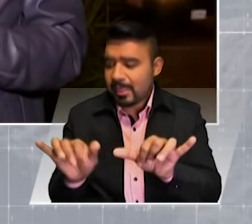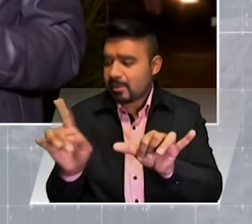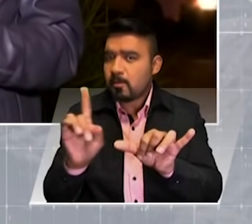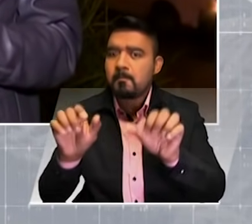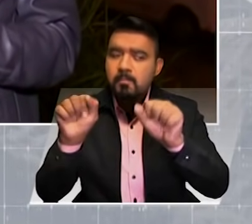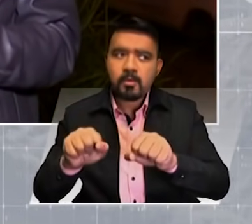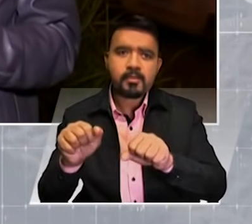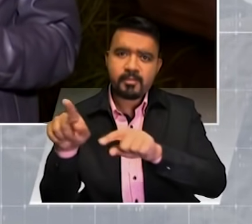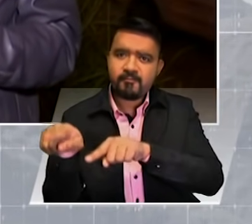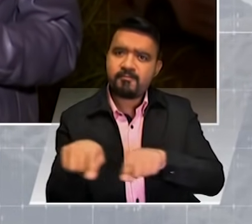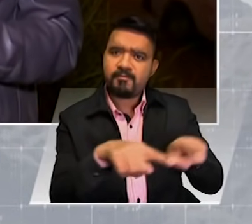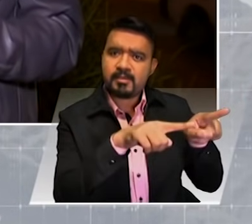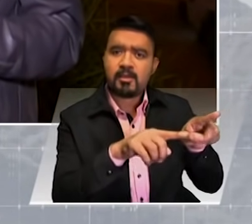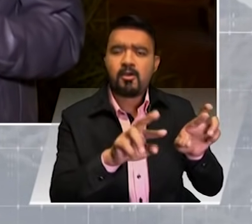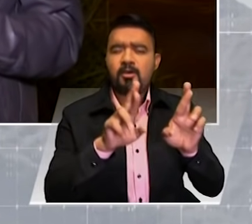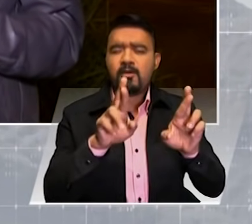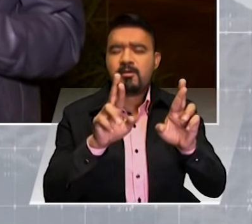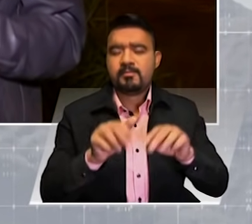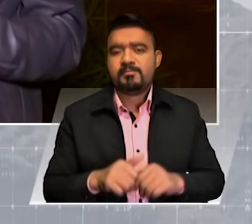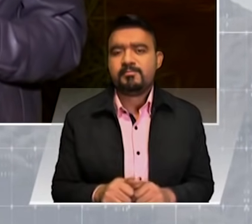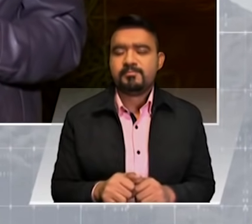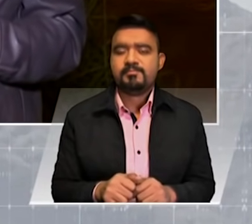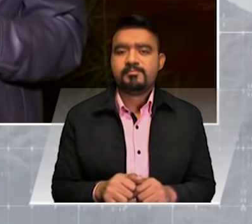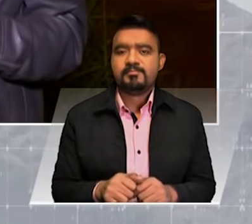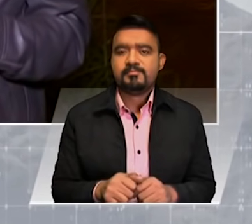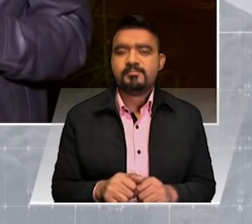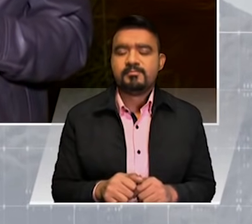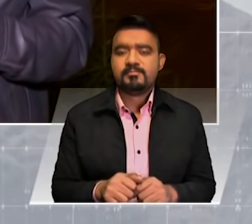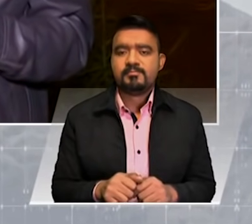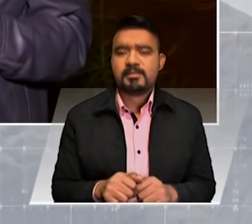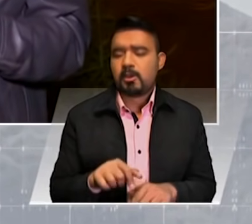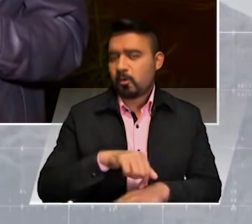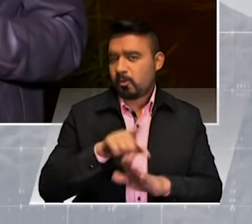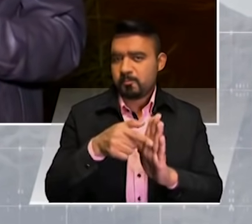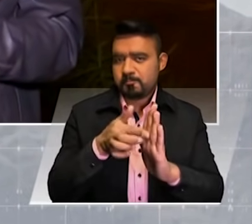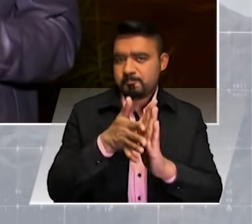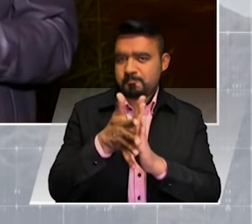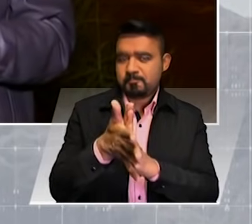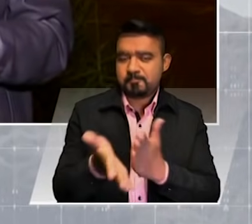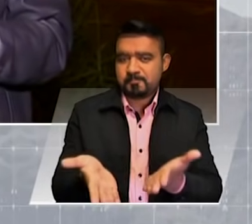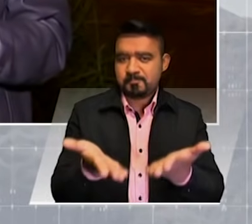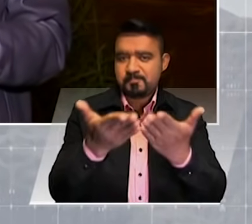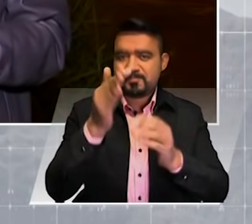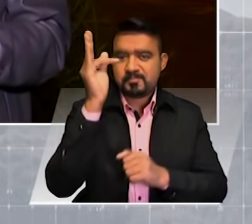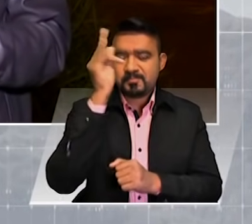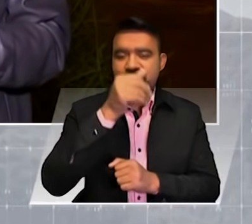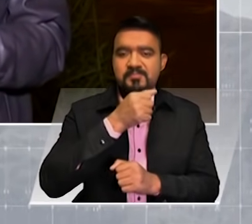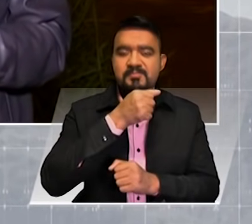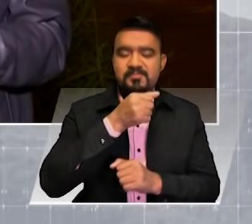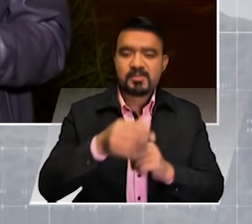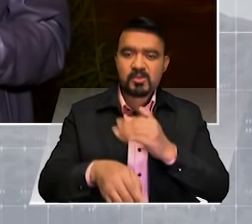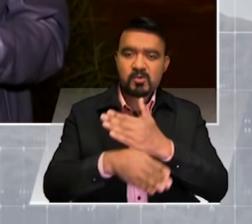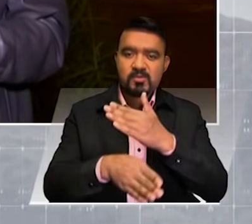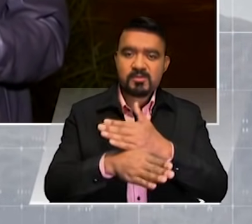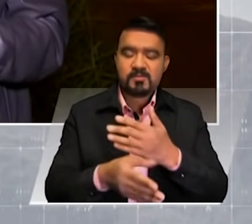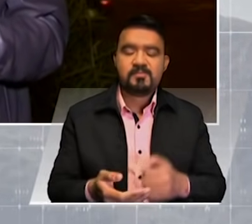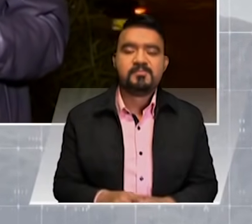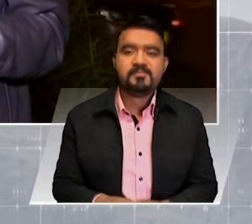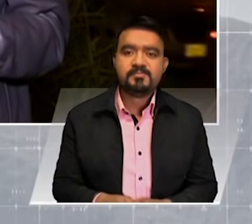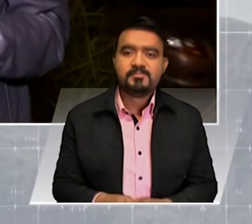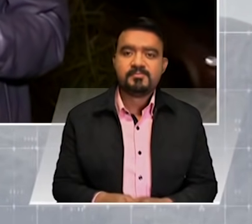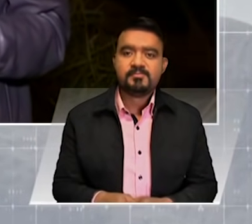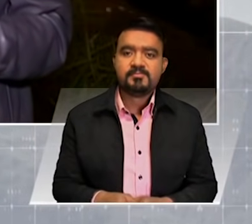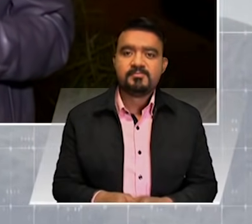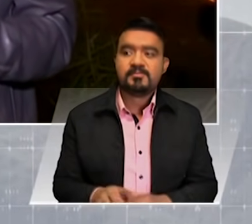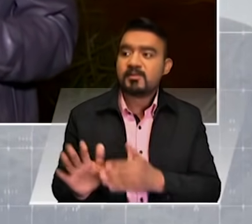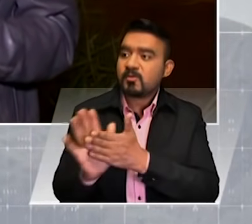normal aquí en el norte del Valle de Aburrá. Es la información por ahora, continúen ustedes con más desde el estudio. Hasta pronto. Diego,